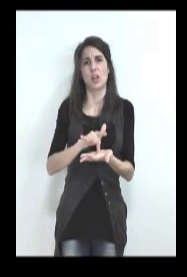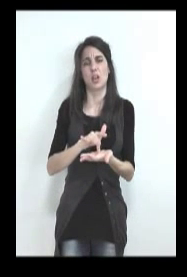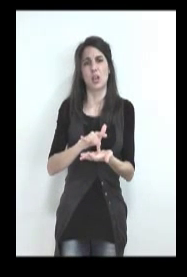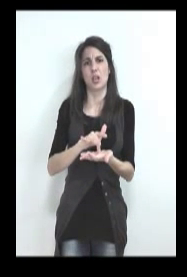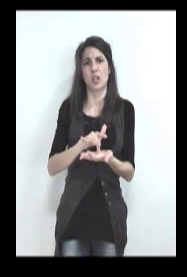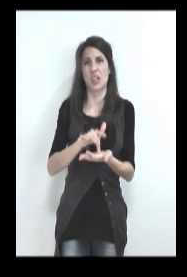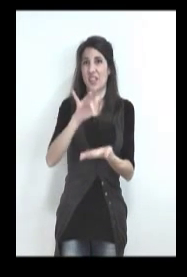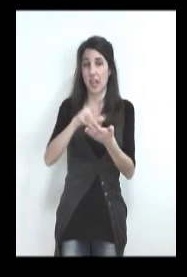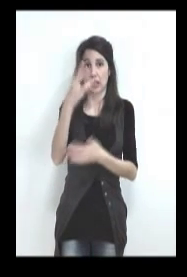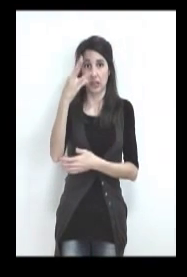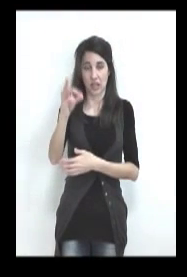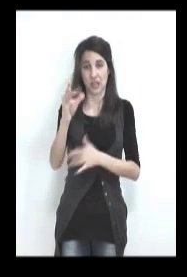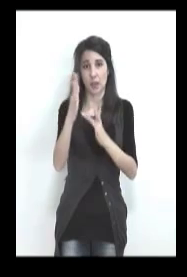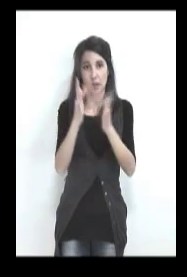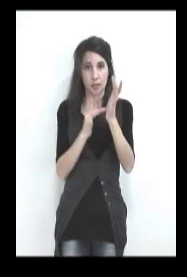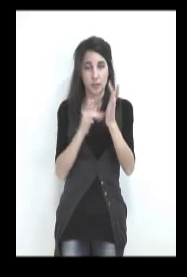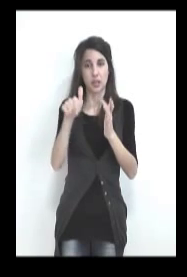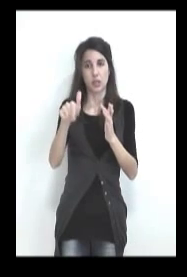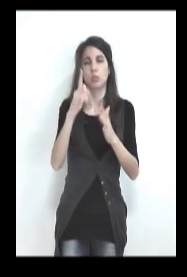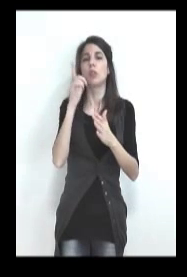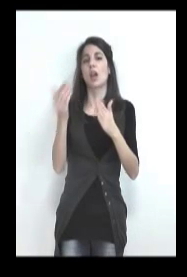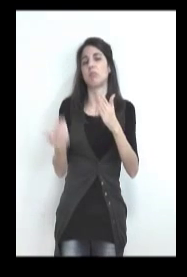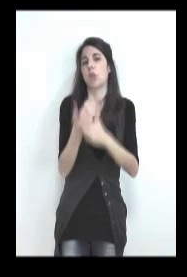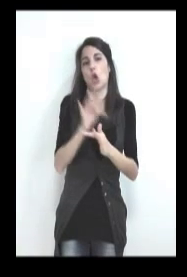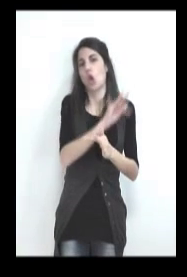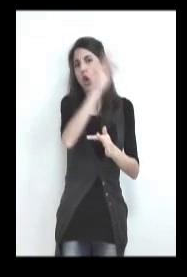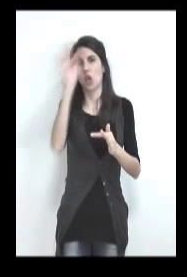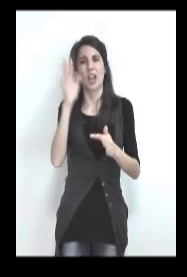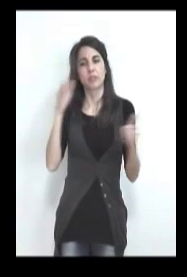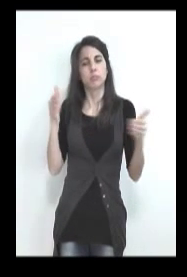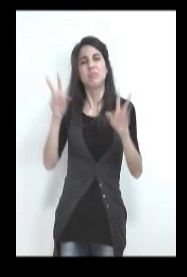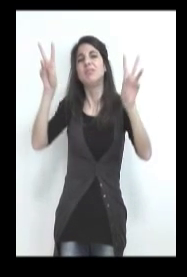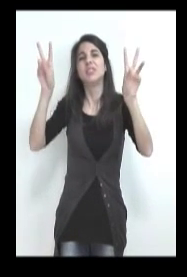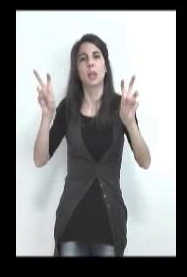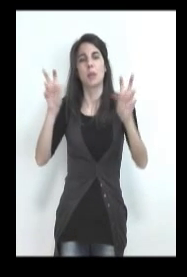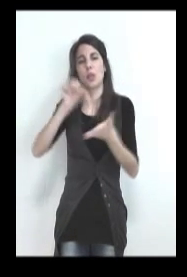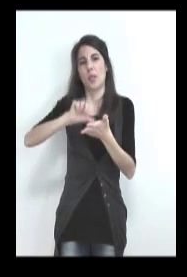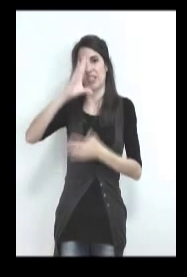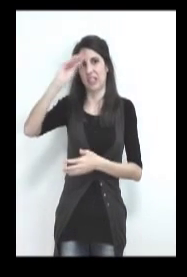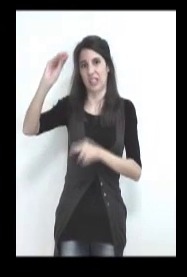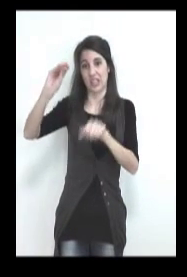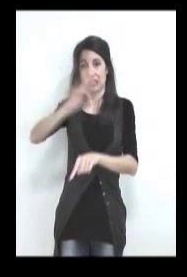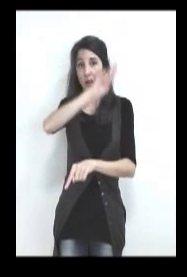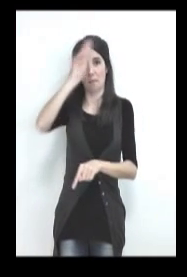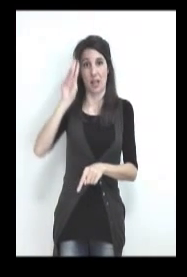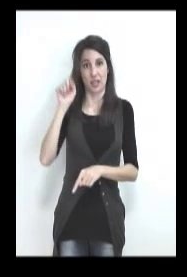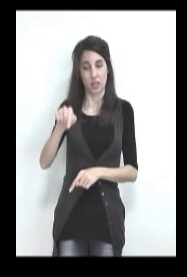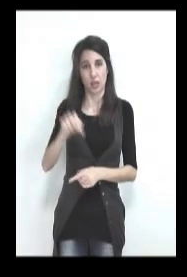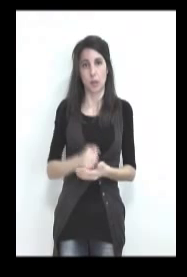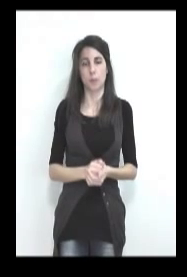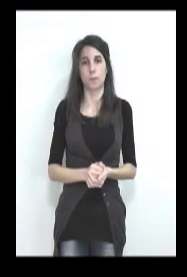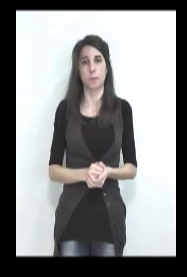el día 30 de abril en una jornada dedicada a las ciudades inteligentes en Madrid, en